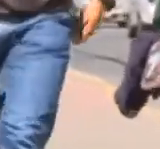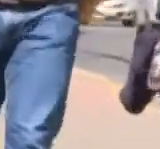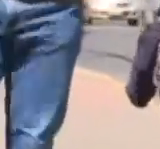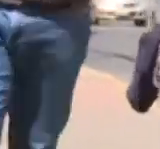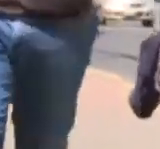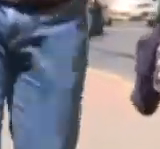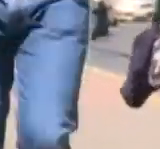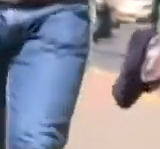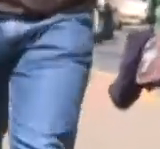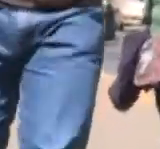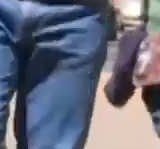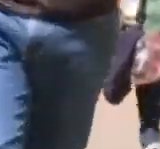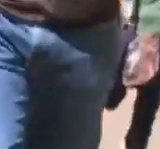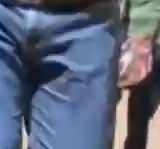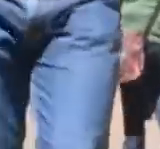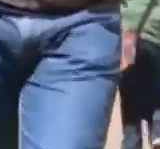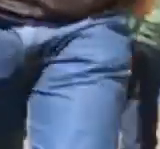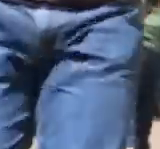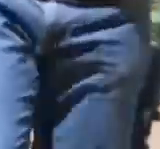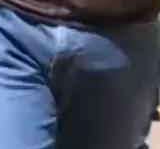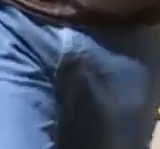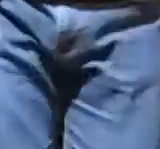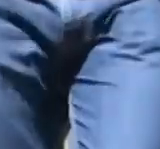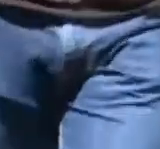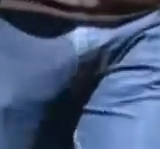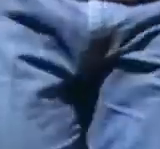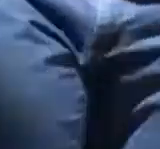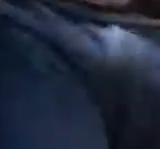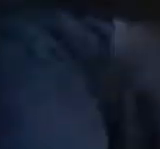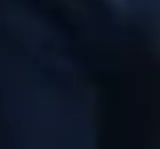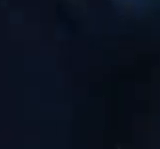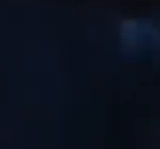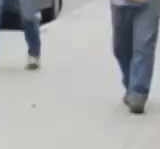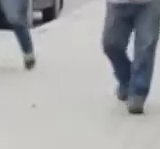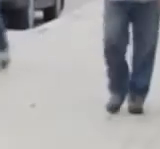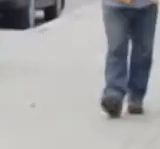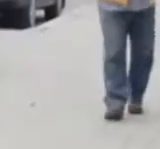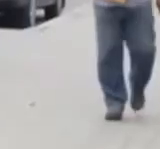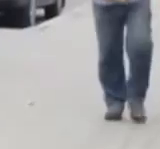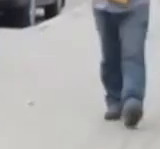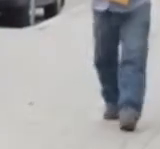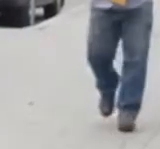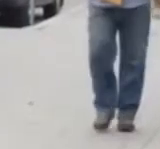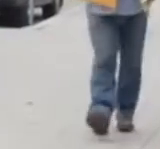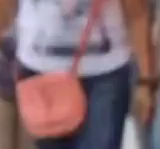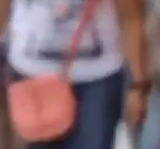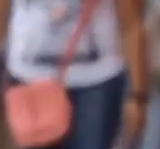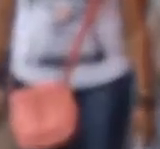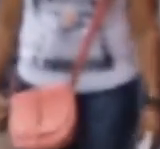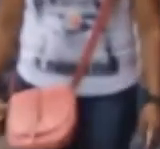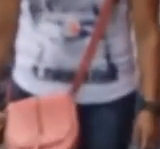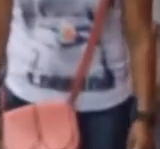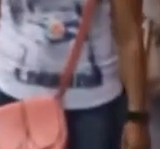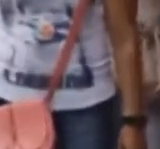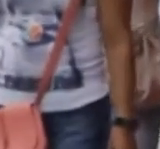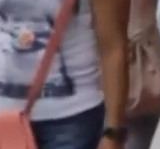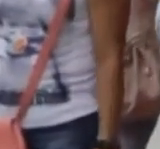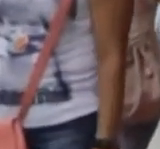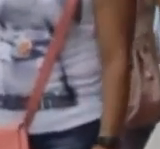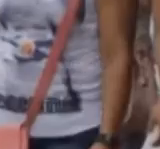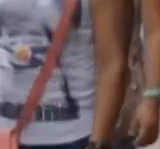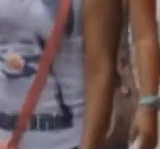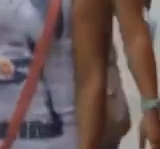recuperación económica ha sido constante e inició desde el segundo semestre del año pasado, reflejándose en el PIB del último trimestre